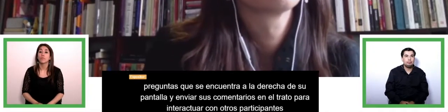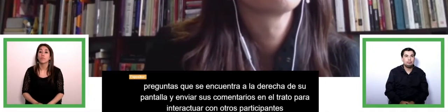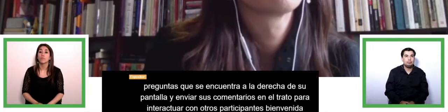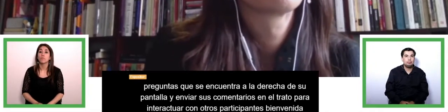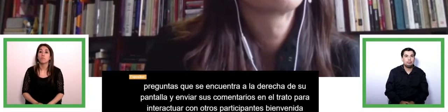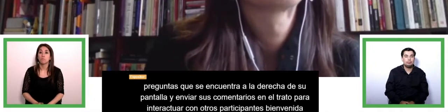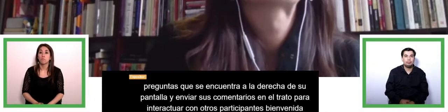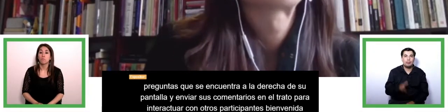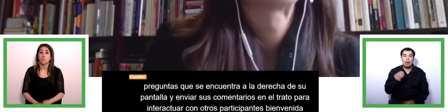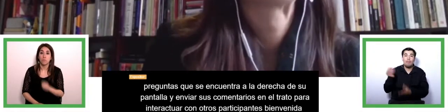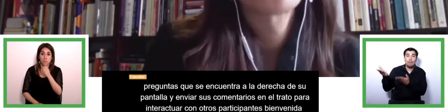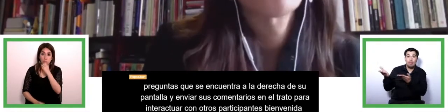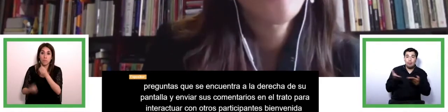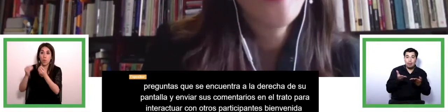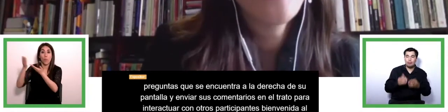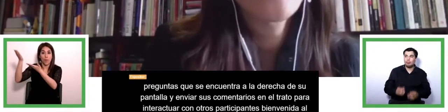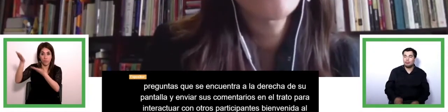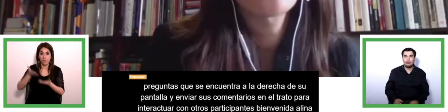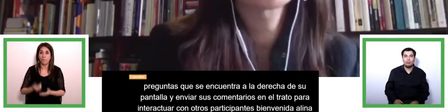Bienvenida, Lina.